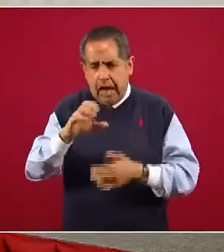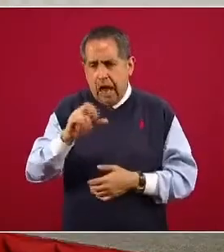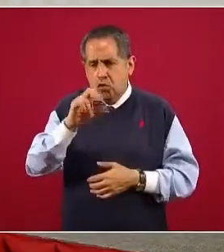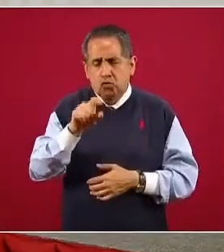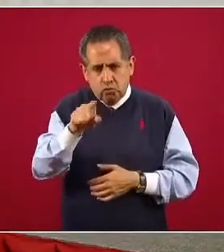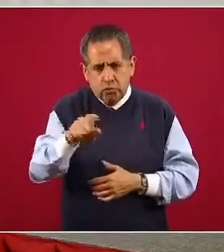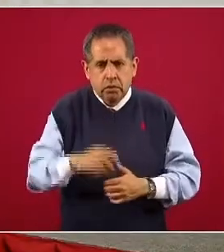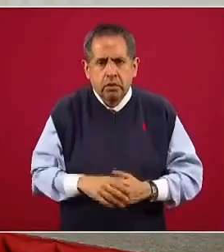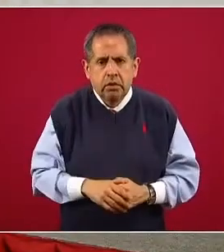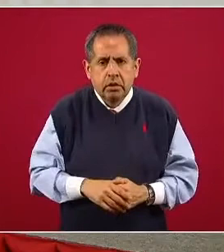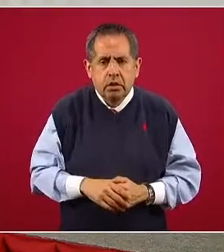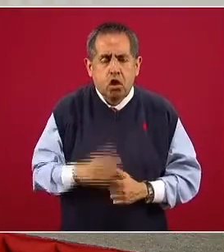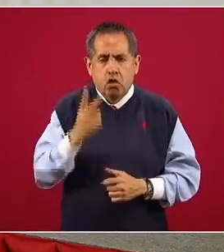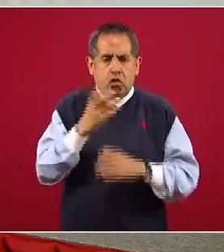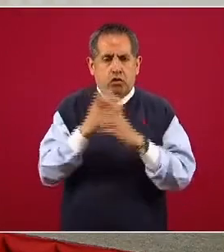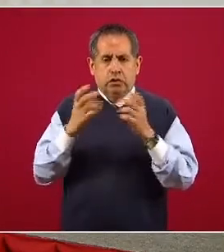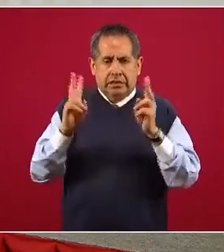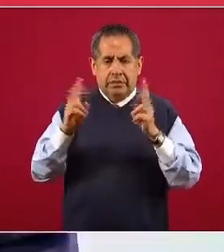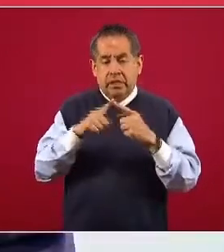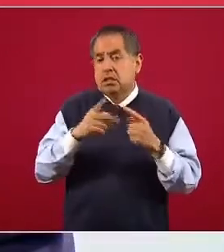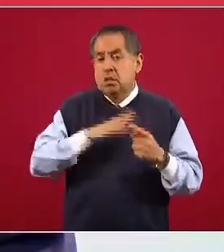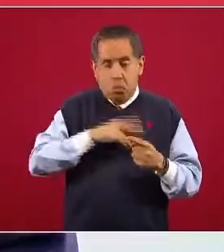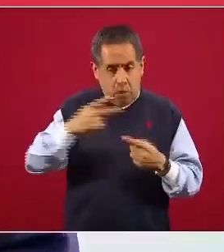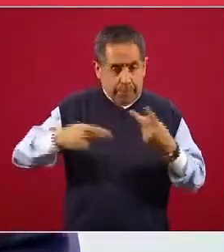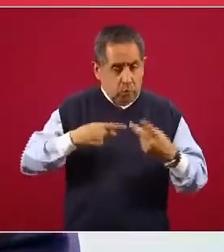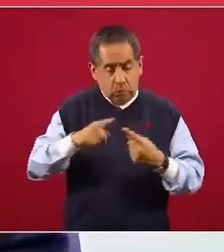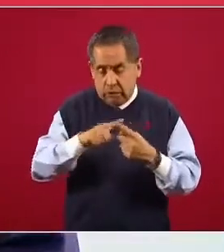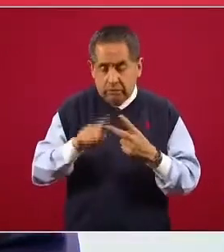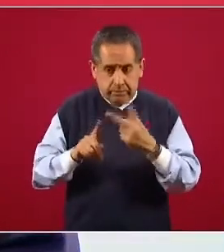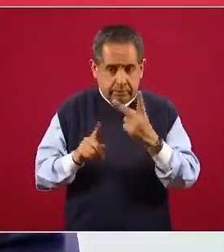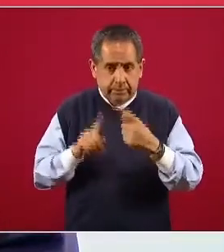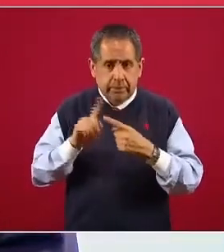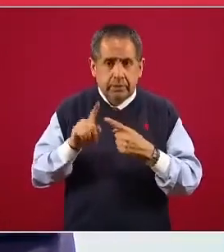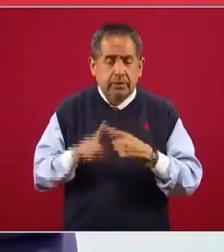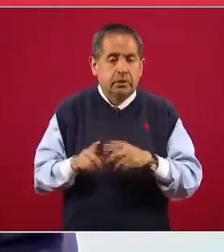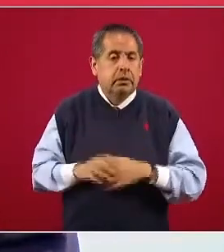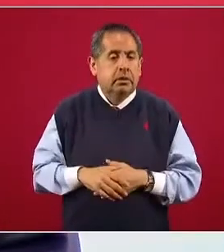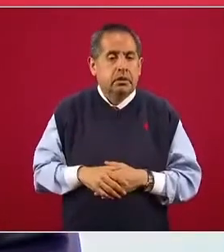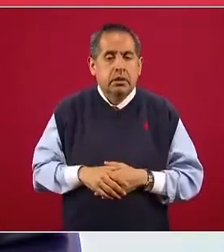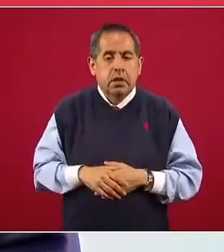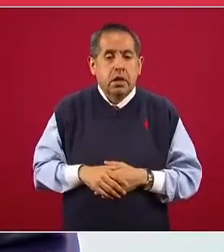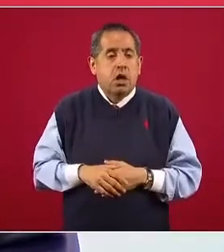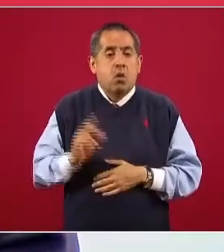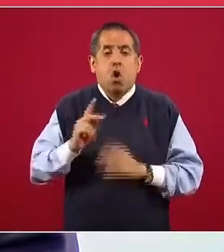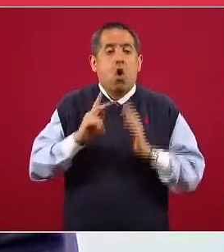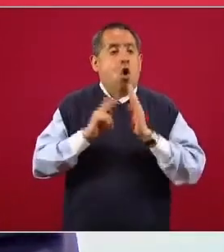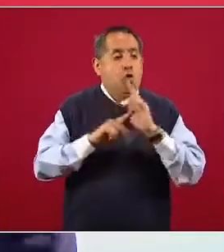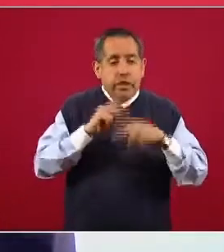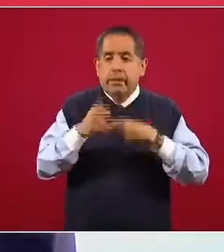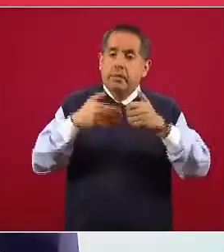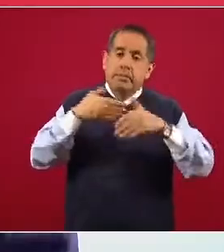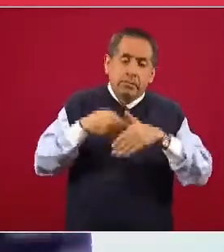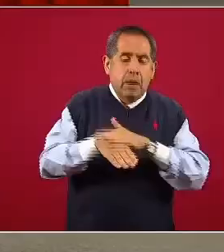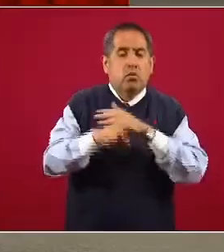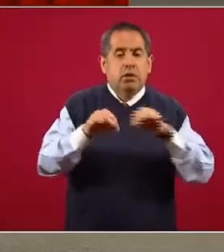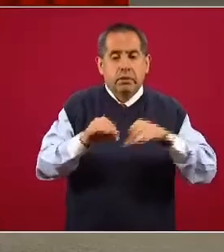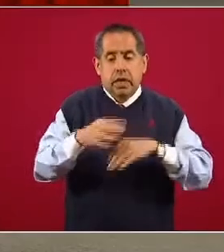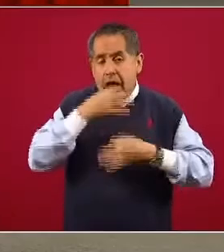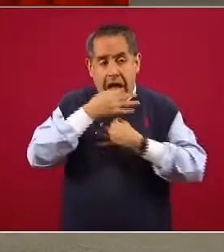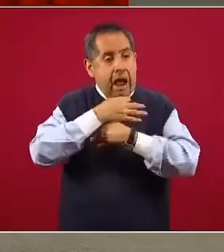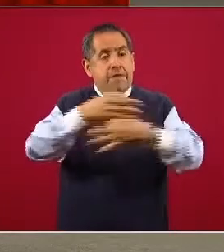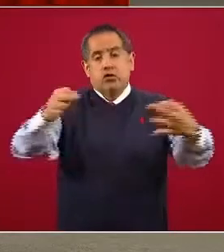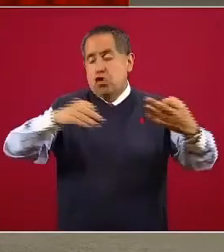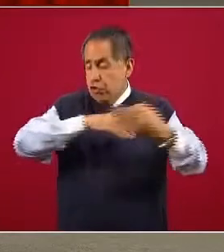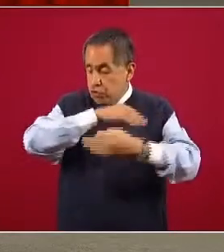Carlos, son 2 temas, qué bueno que los pregunta. El primero sobre el regreso. Para toda la